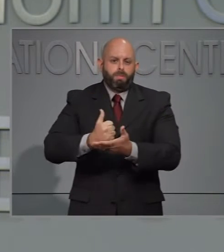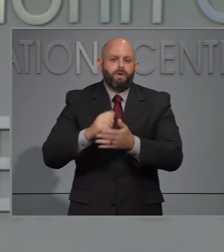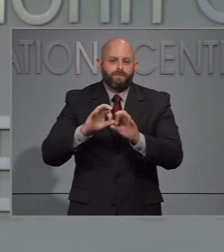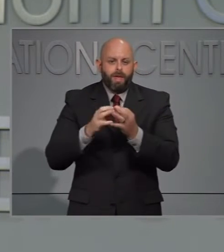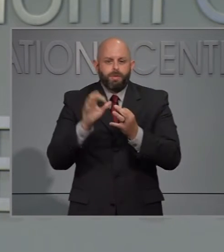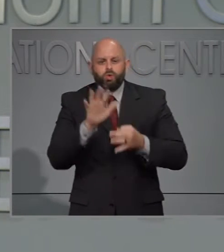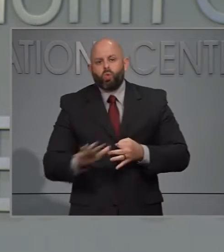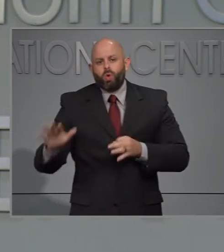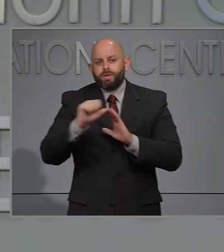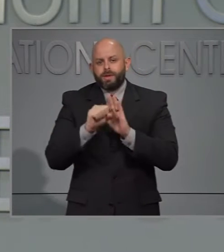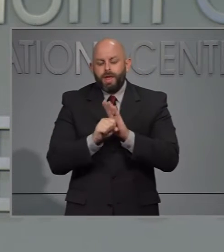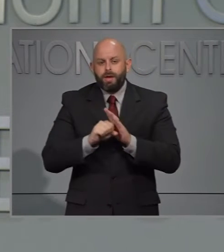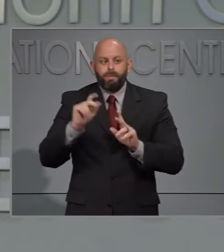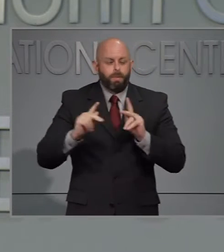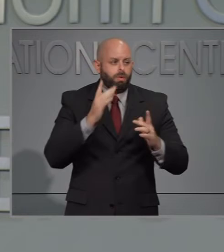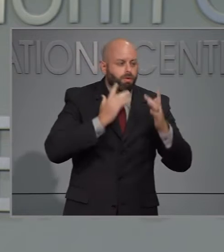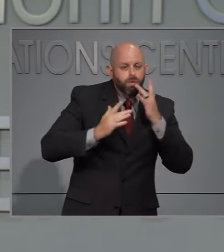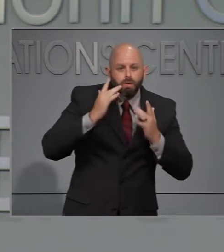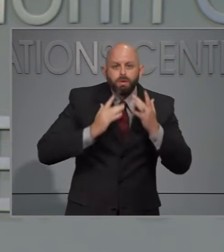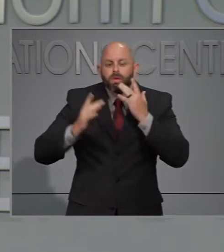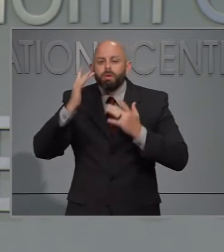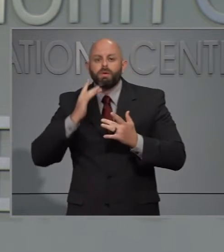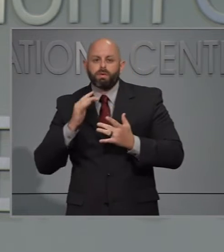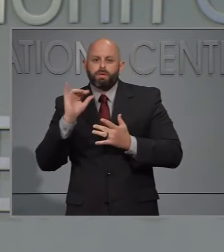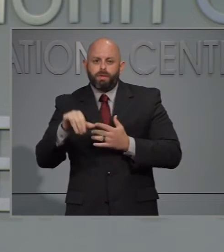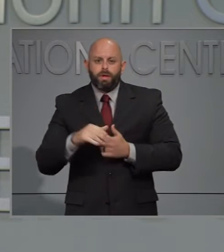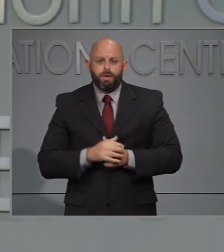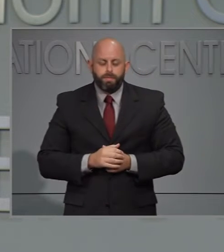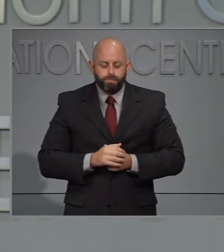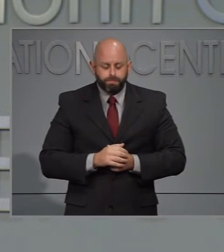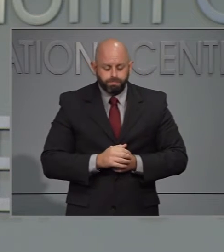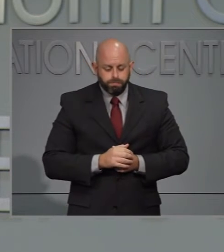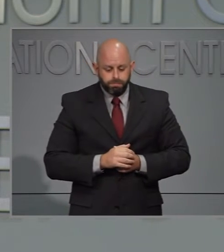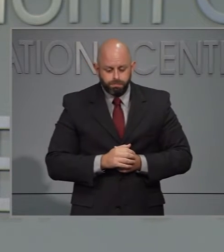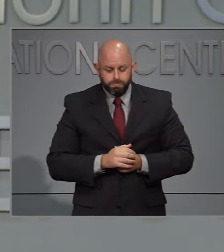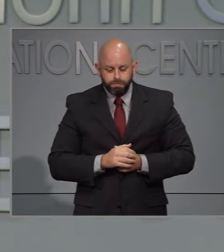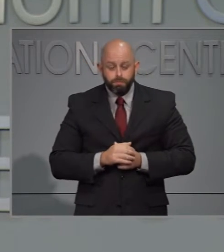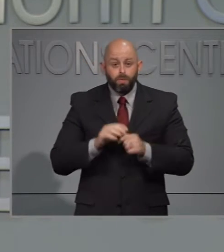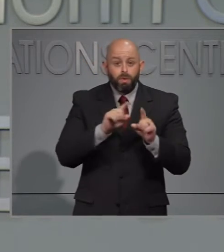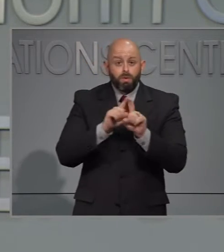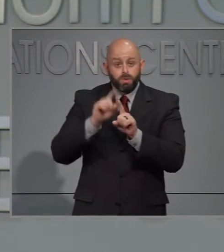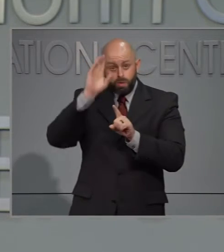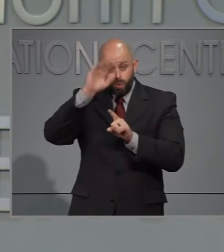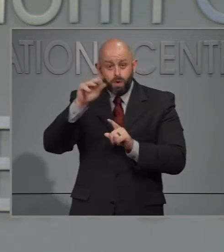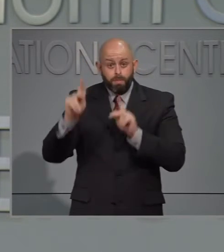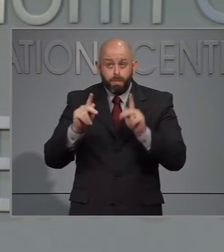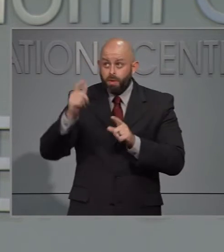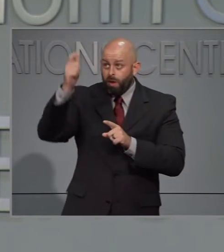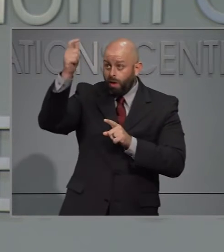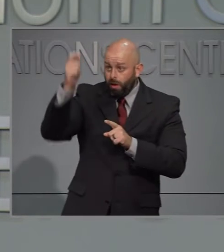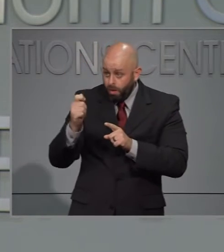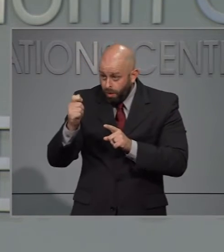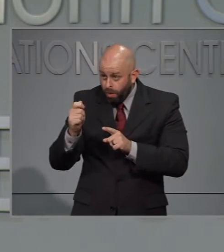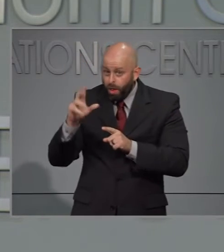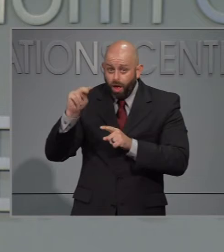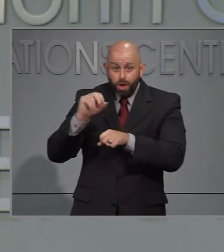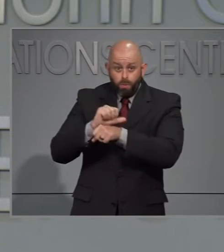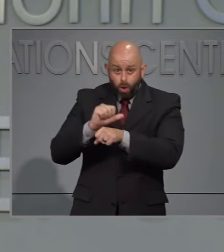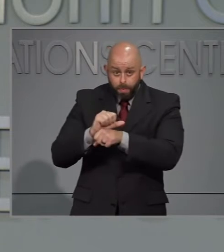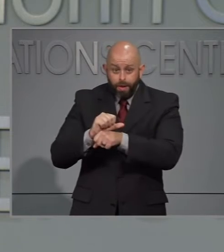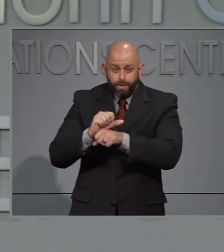Y las personas van a recibir estos pagos de desempleo. Este dinero regresa a la economía para pagar